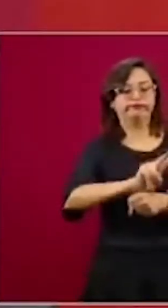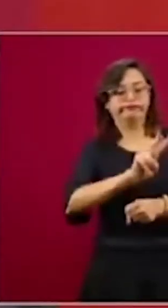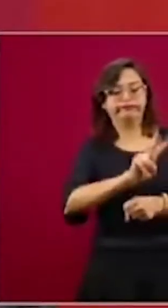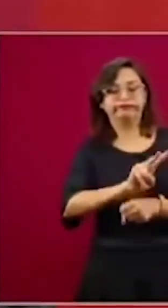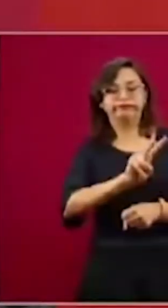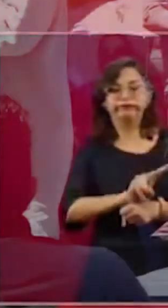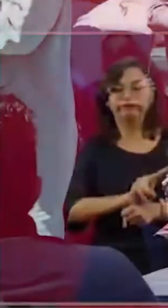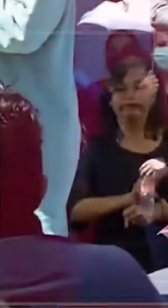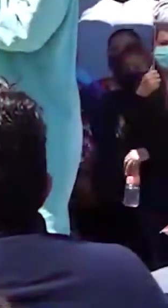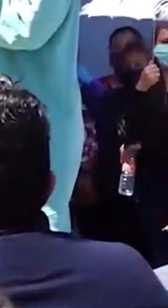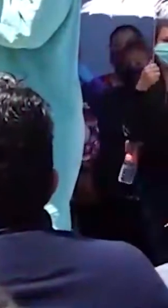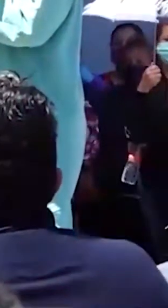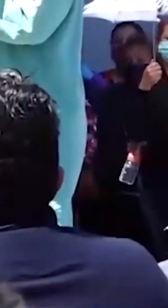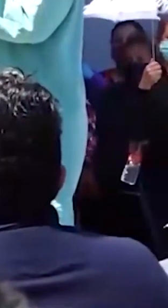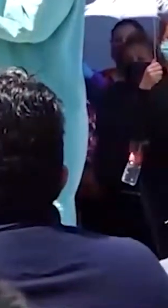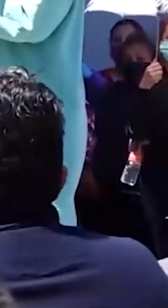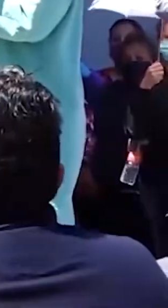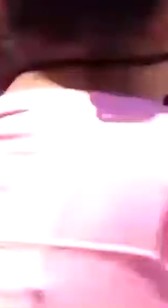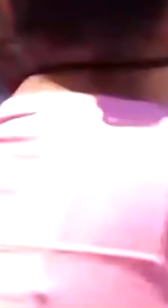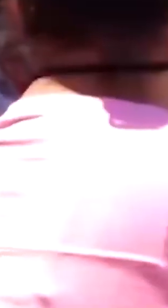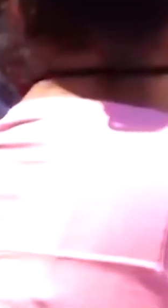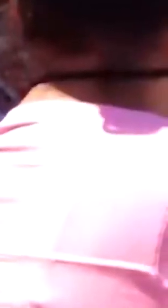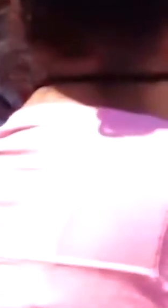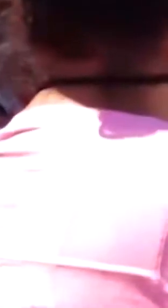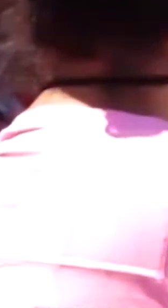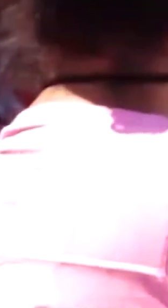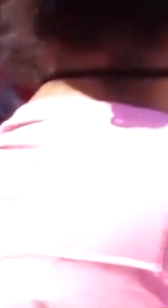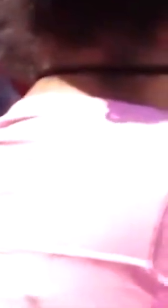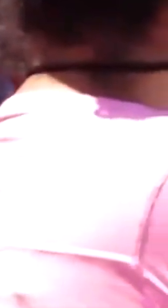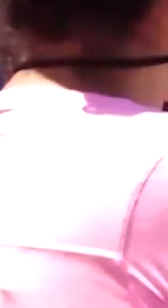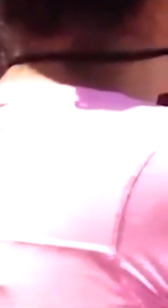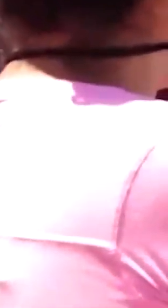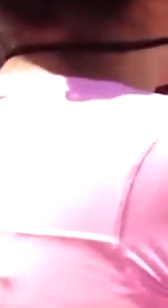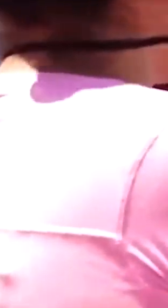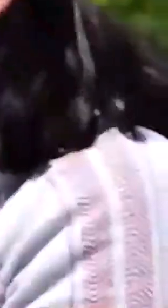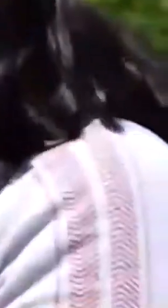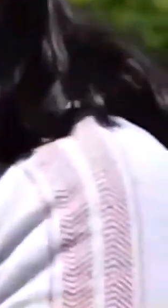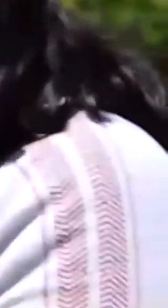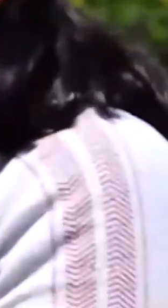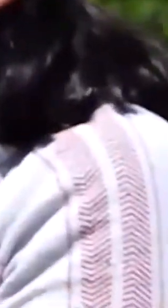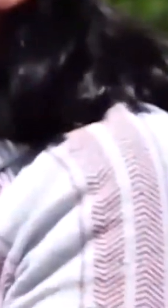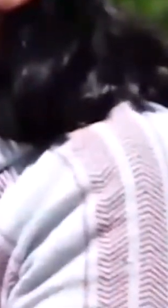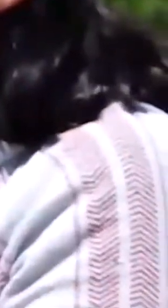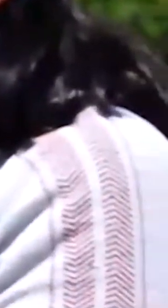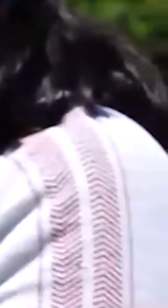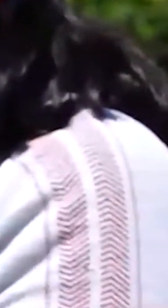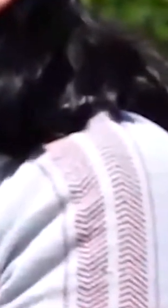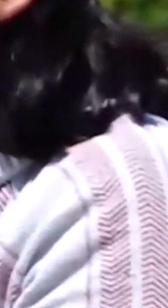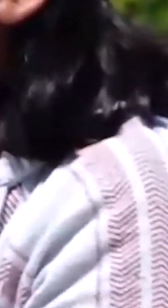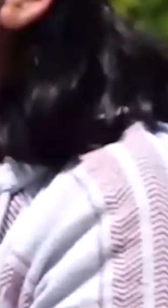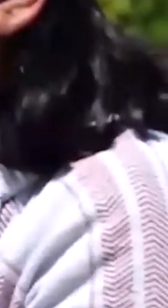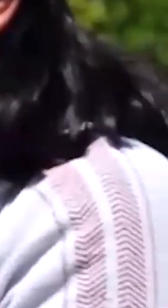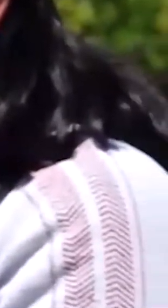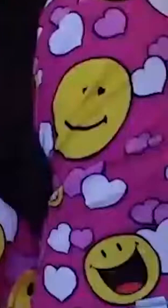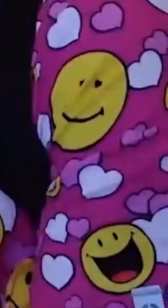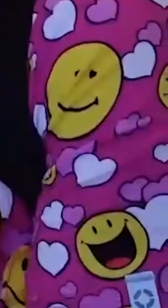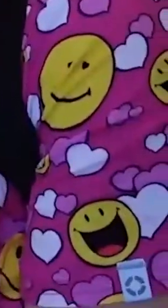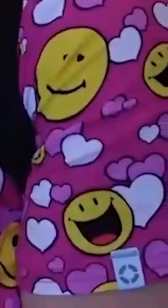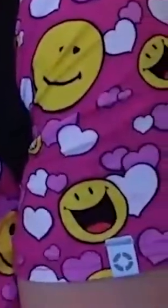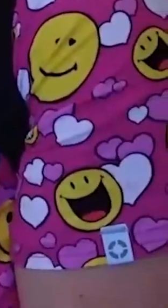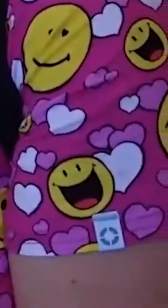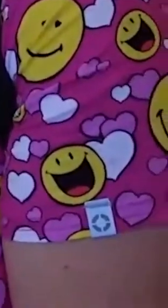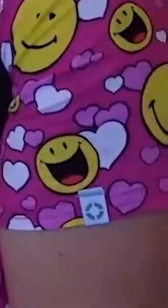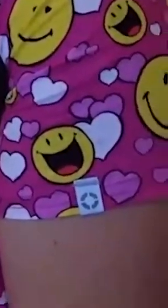estabilizado. Este martes, López-Gatell detalló que, con base en el registro de muertes de la semana anterior, ha habido una estabilidad en la